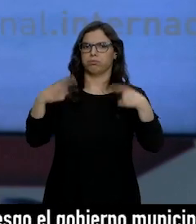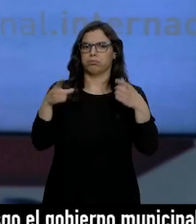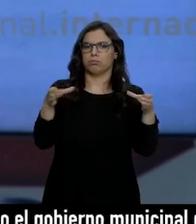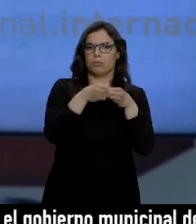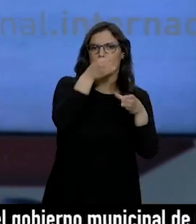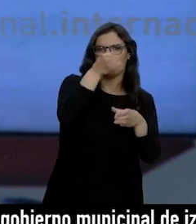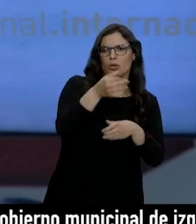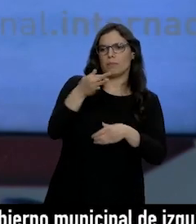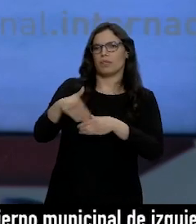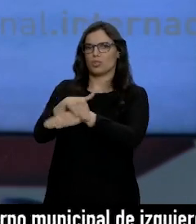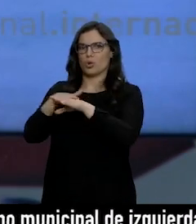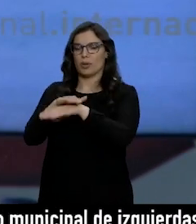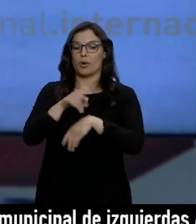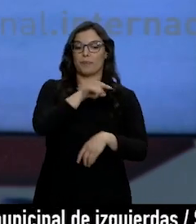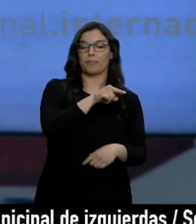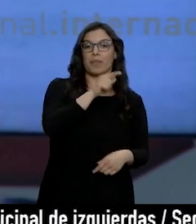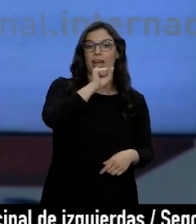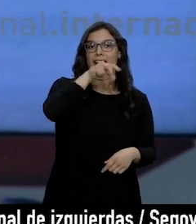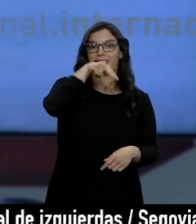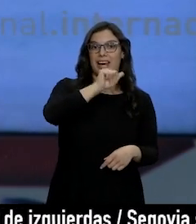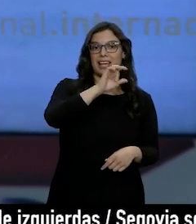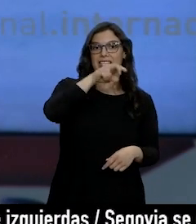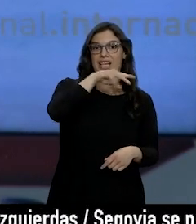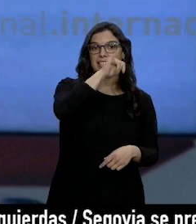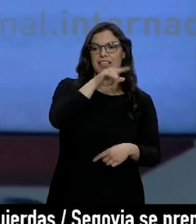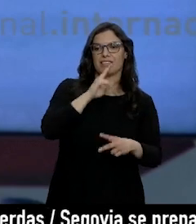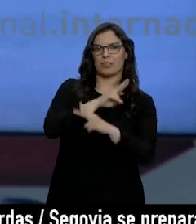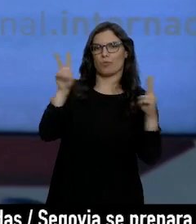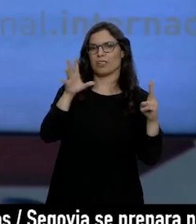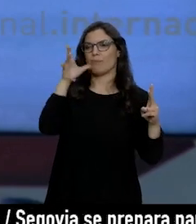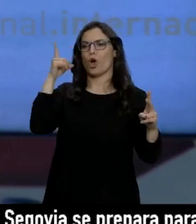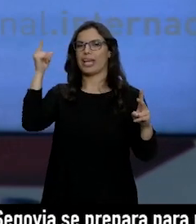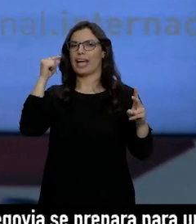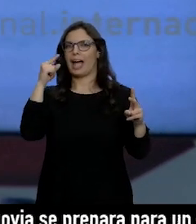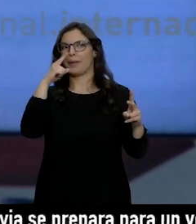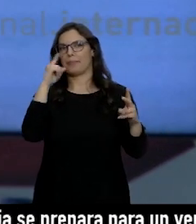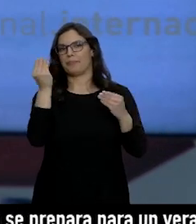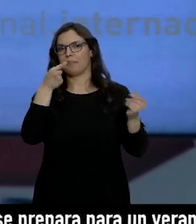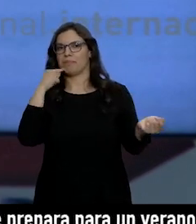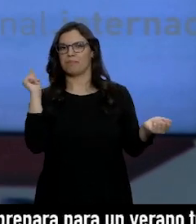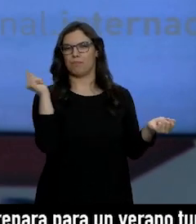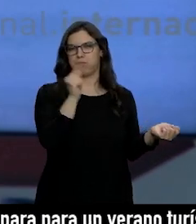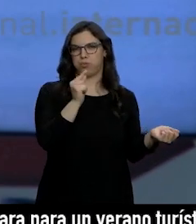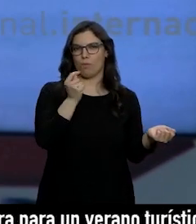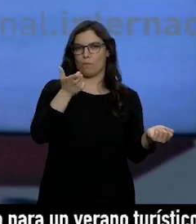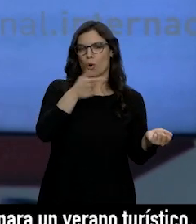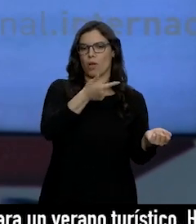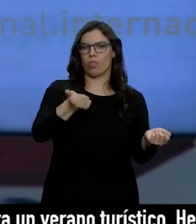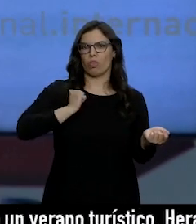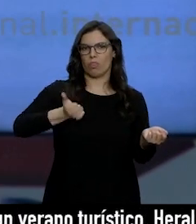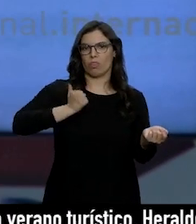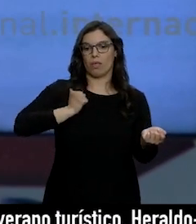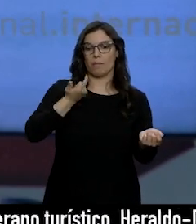de la Comunidad. Ana Sánchez ha respondido a las insinuaciones de Francisco Igea que les recriminaba haber aprovechado